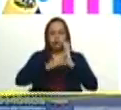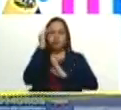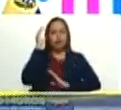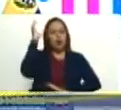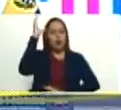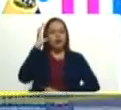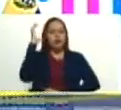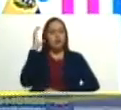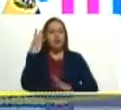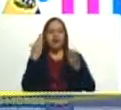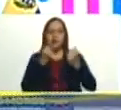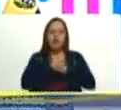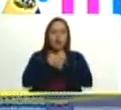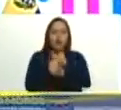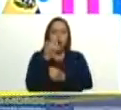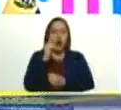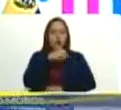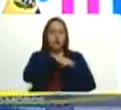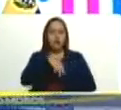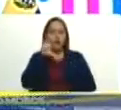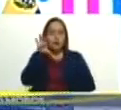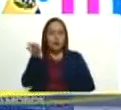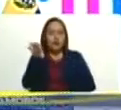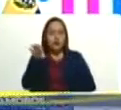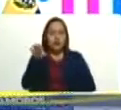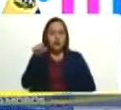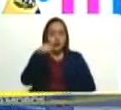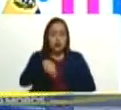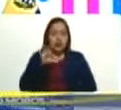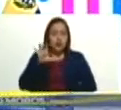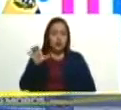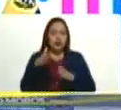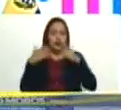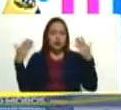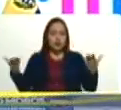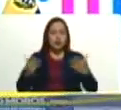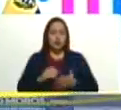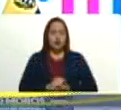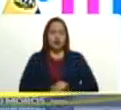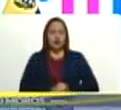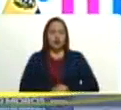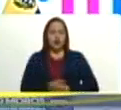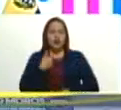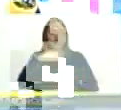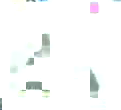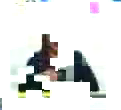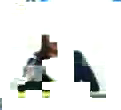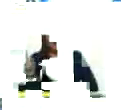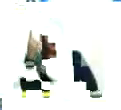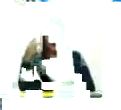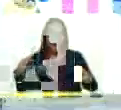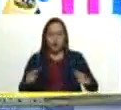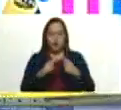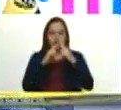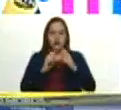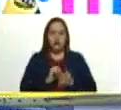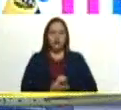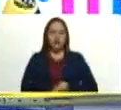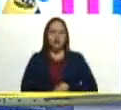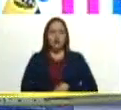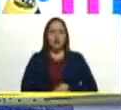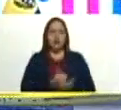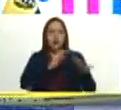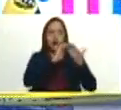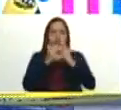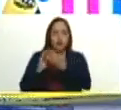tienen por nuestros países, por nuestra patria grande. Y estoy seguro que de este primer encuentro de la